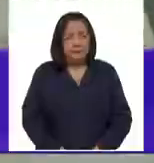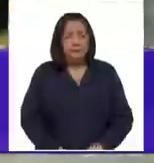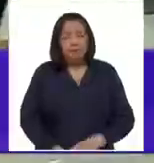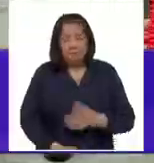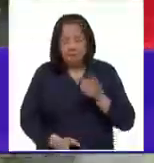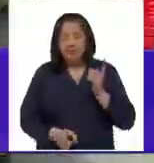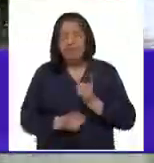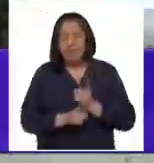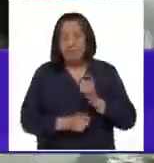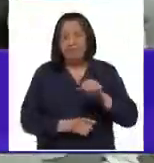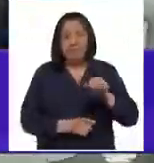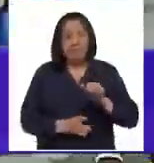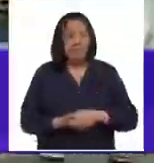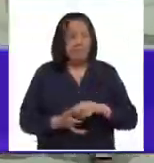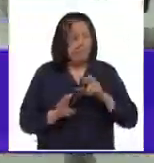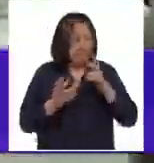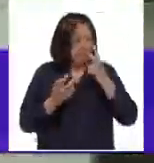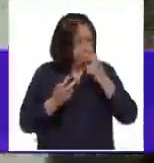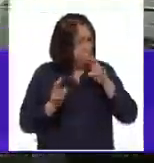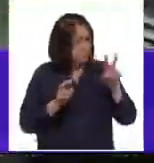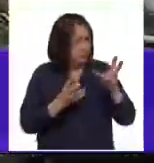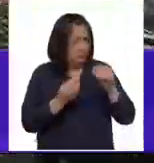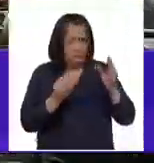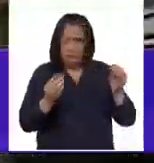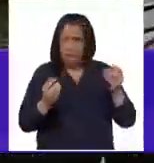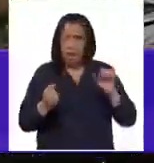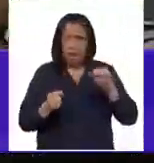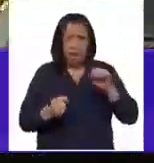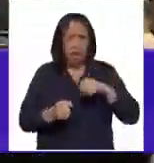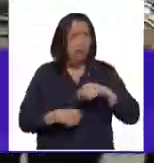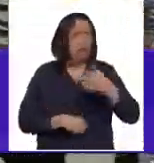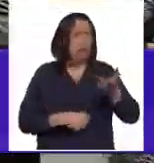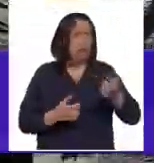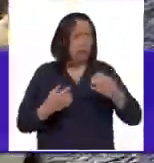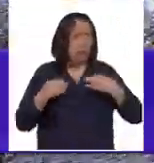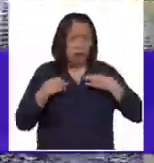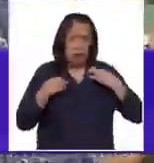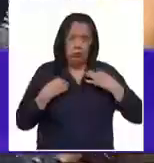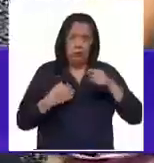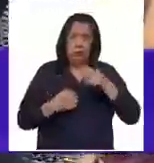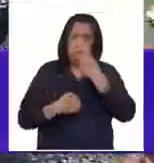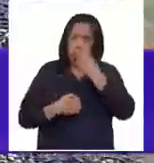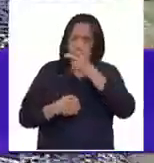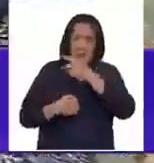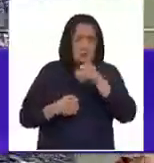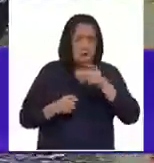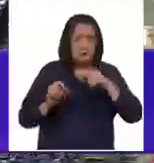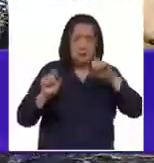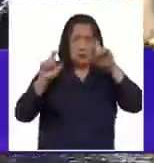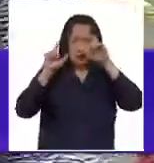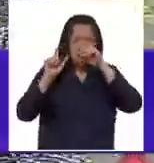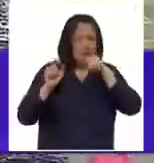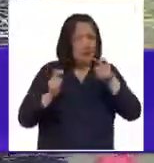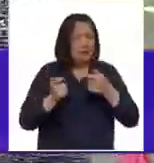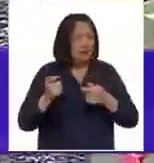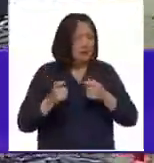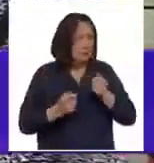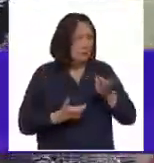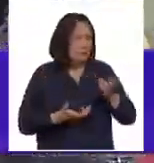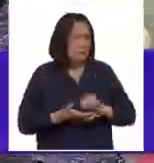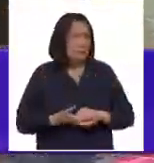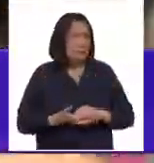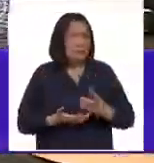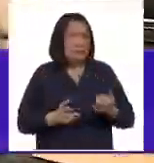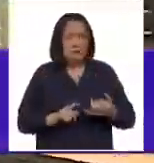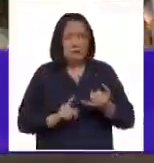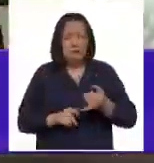Sí, así es, veo cantidad de ropa, la verdad, también lentes, vemos algunos elementos pues